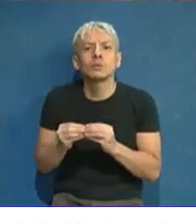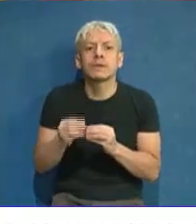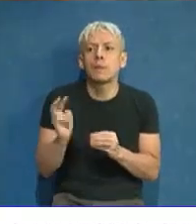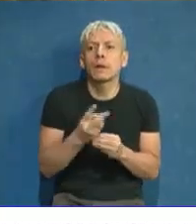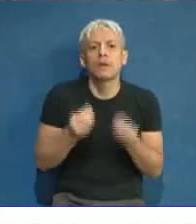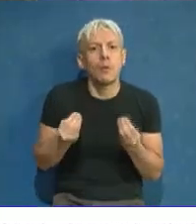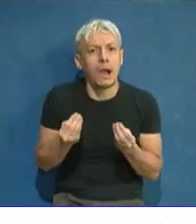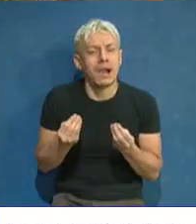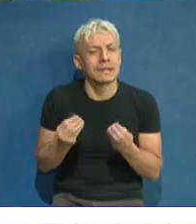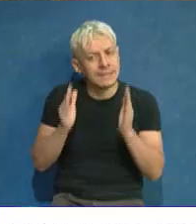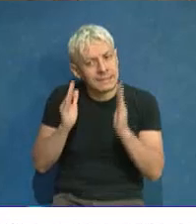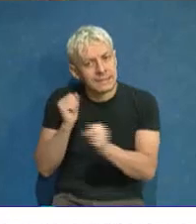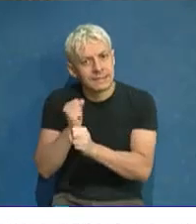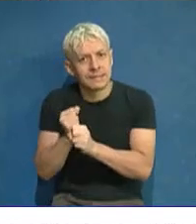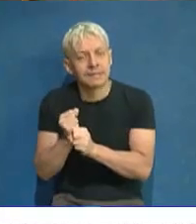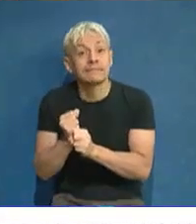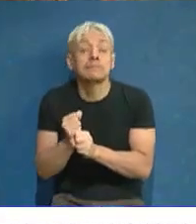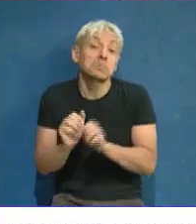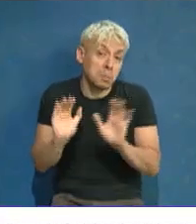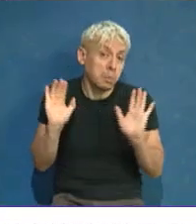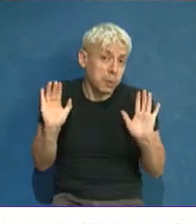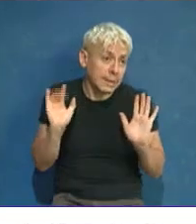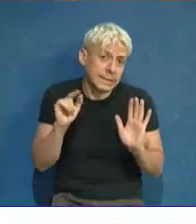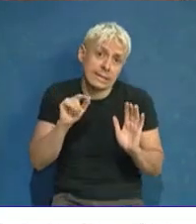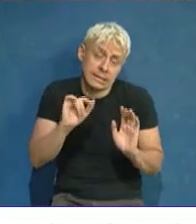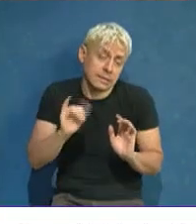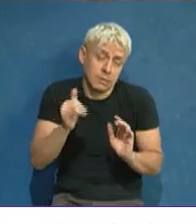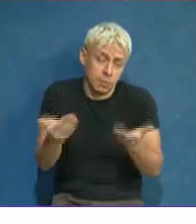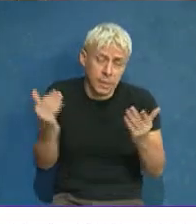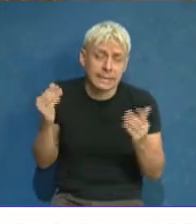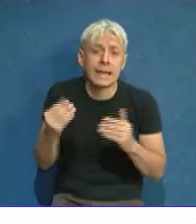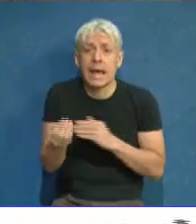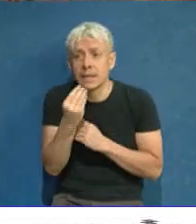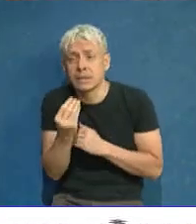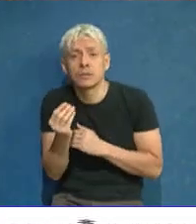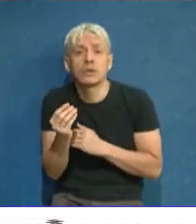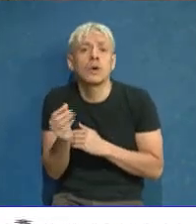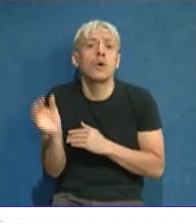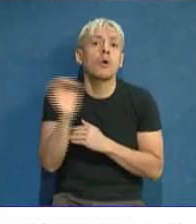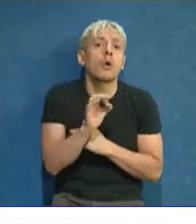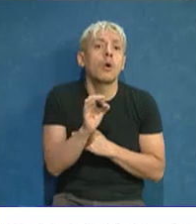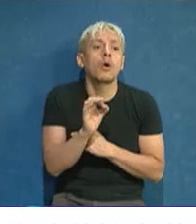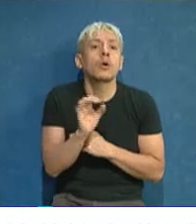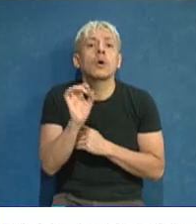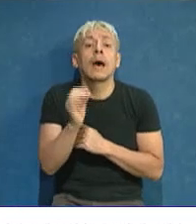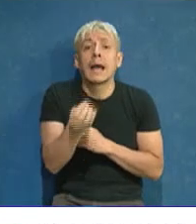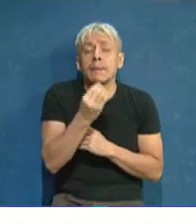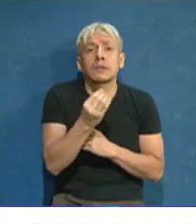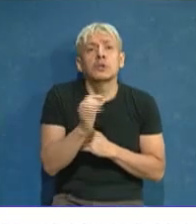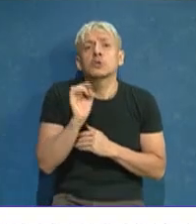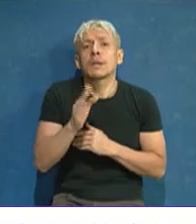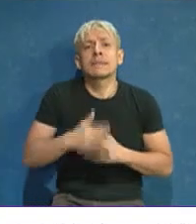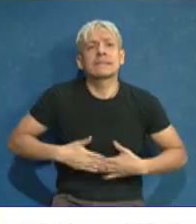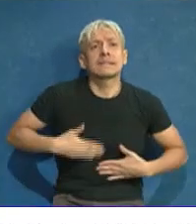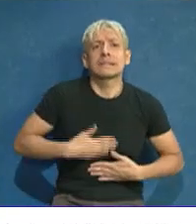del caso podría ser perfectamente el alimento o el alimento solo podría haber causado una gastroenteritis y